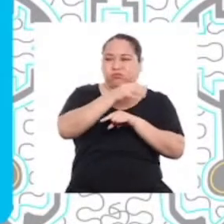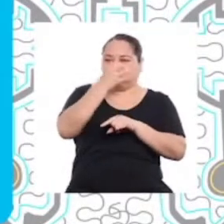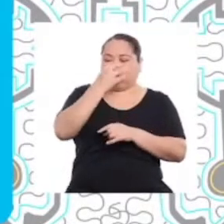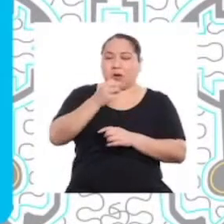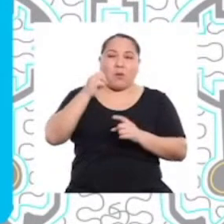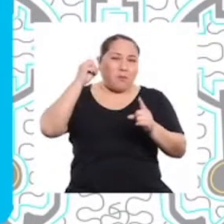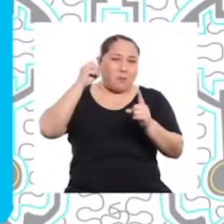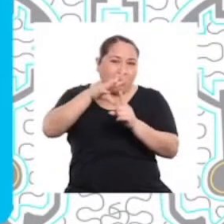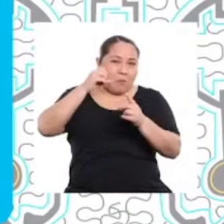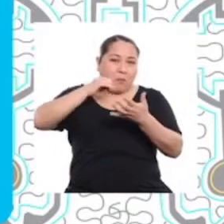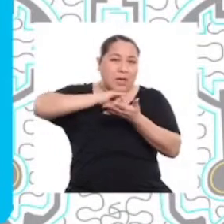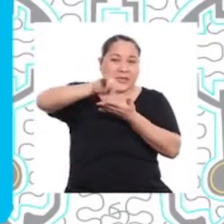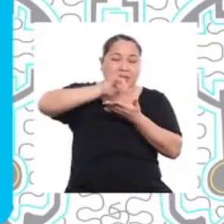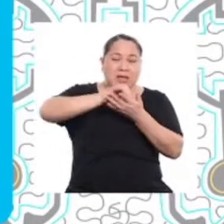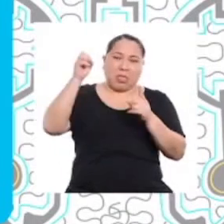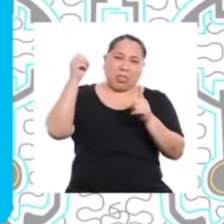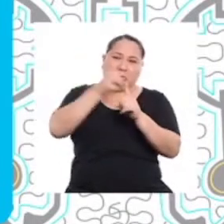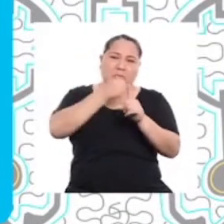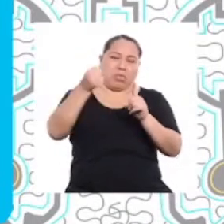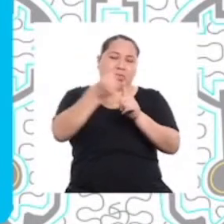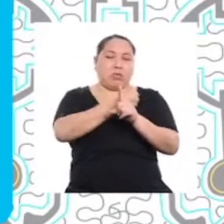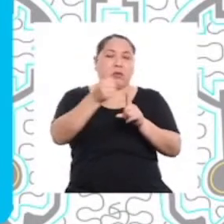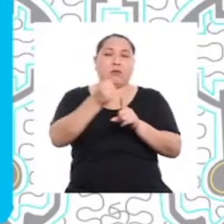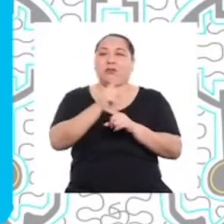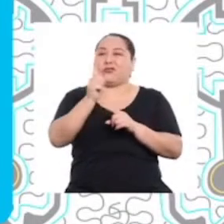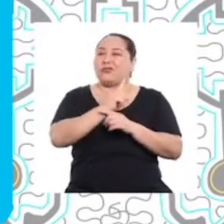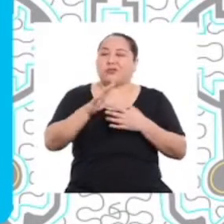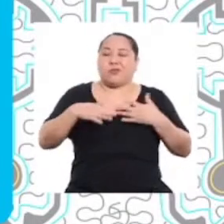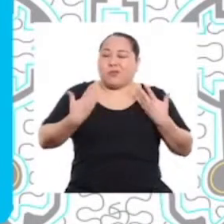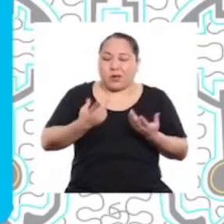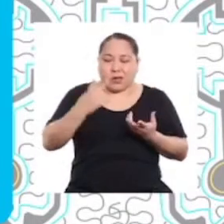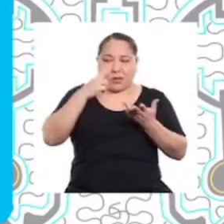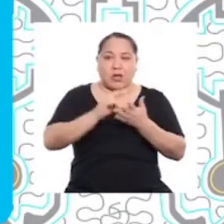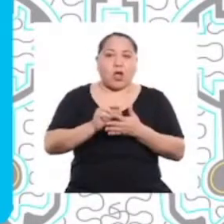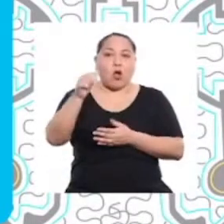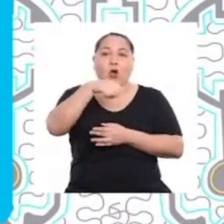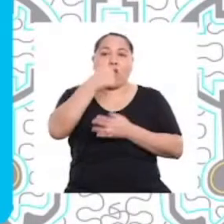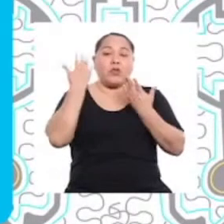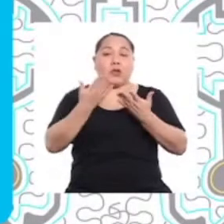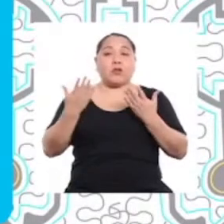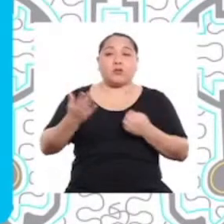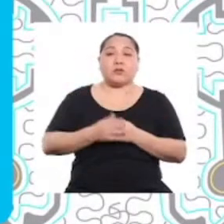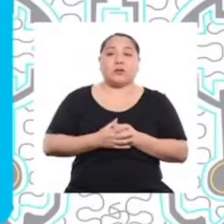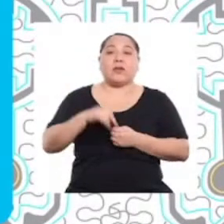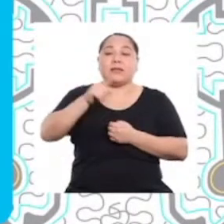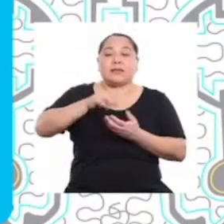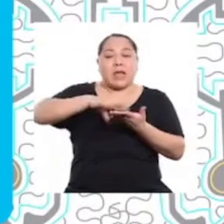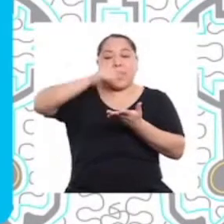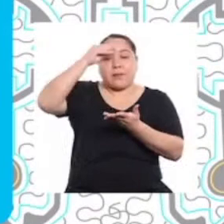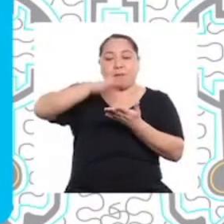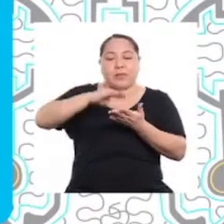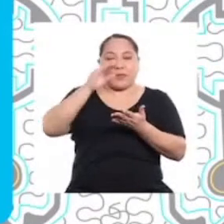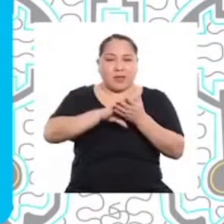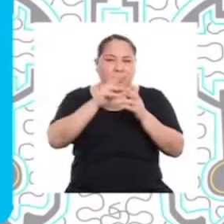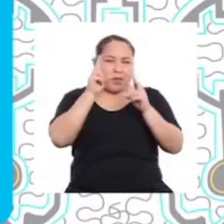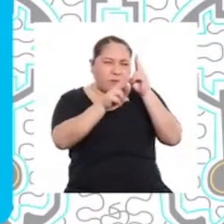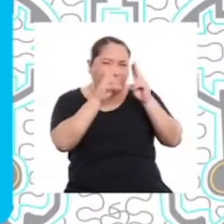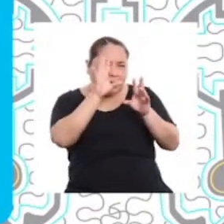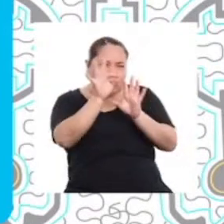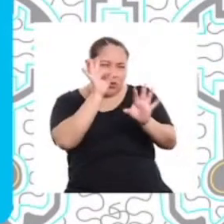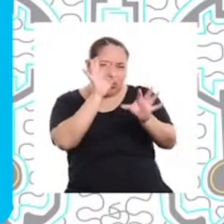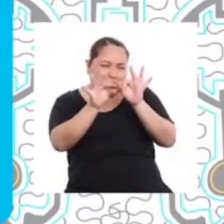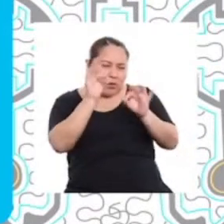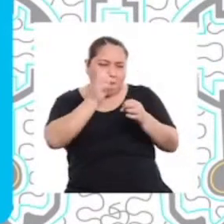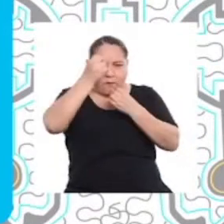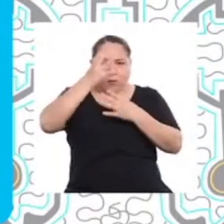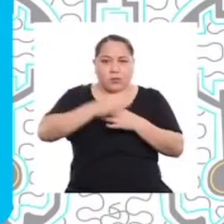y mensajes violentos o inapropiados. Otra acción que debemos realizar es aprender a filtrar la información